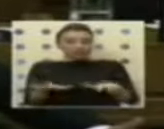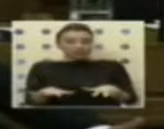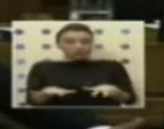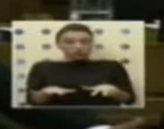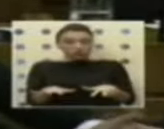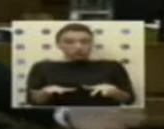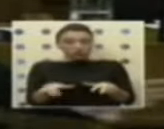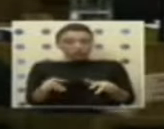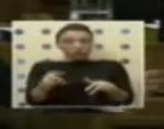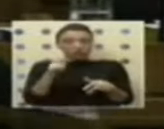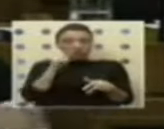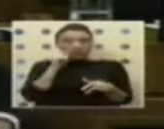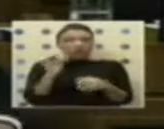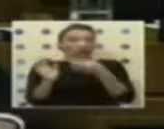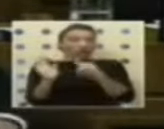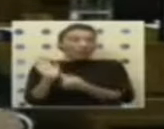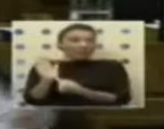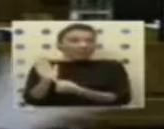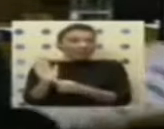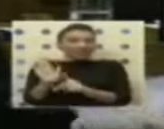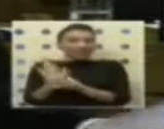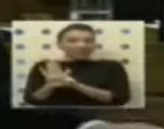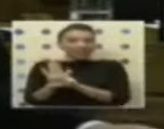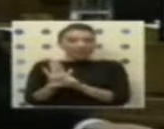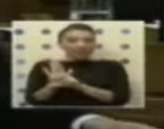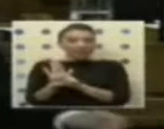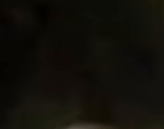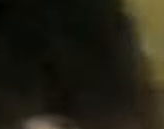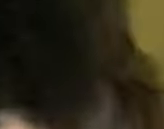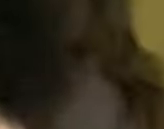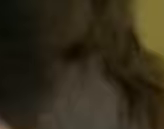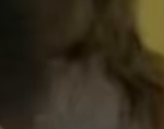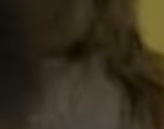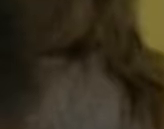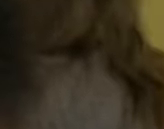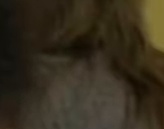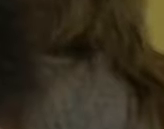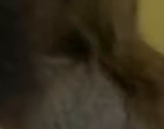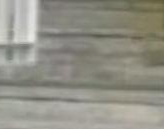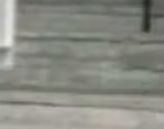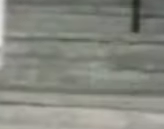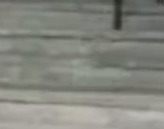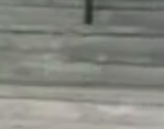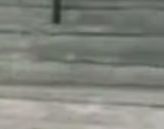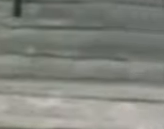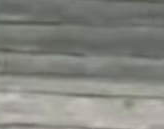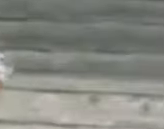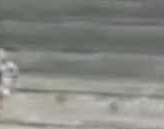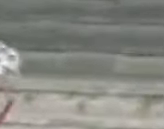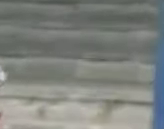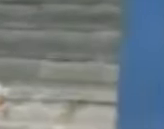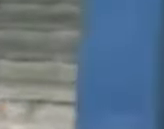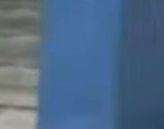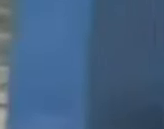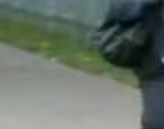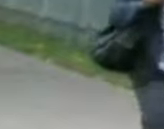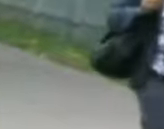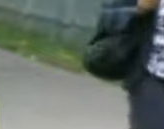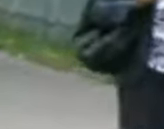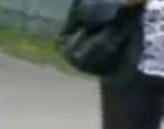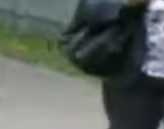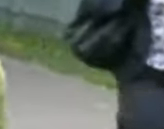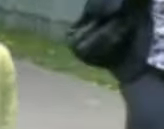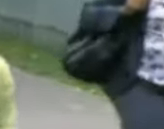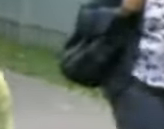Rodrigo Peñailillo. ¿Cuál es el chiste? Preguntó el parlamentario. El representante de Chiloé y Palena dijo que la presidenta y el secretario de